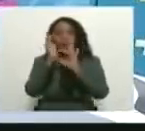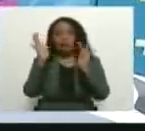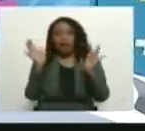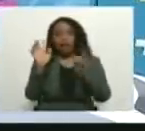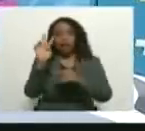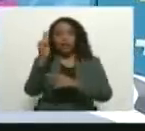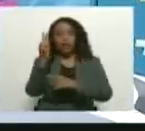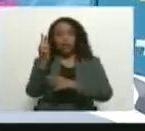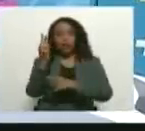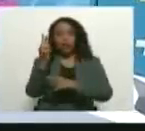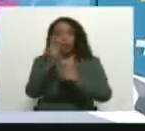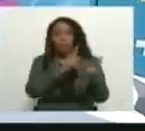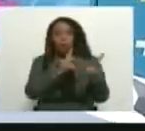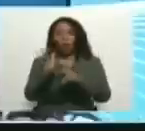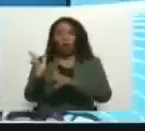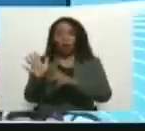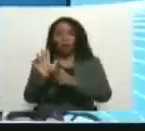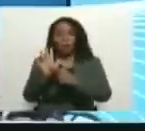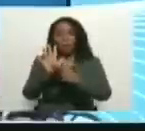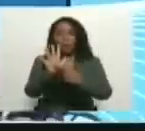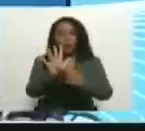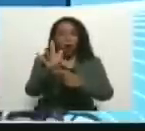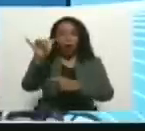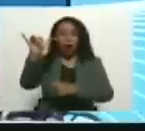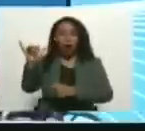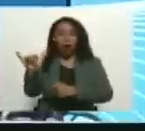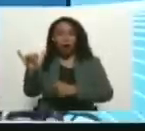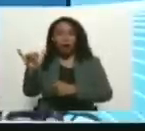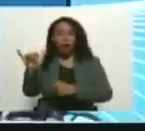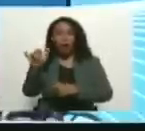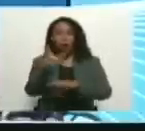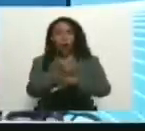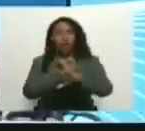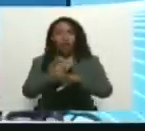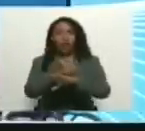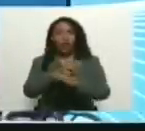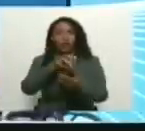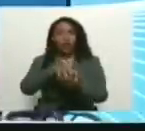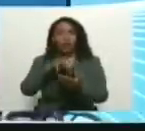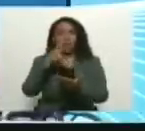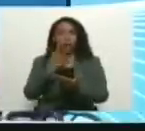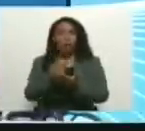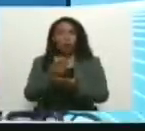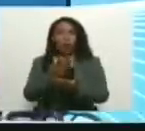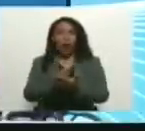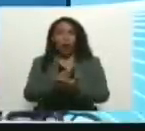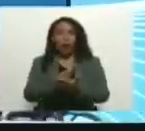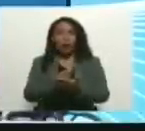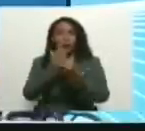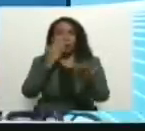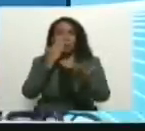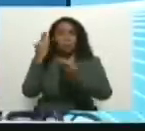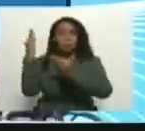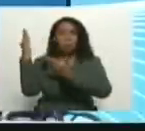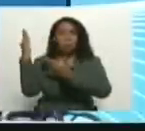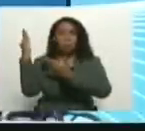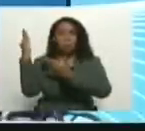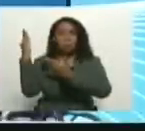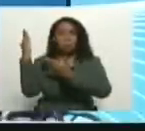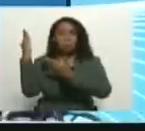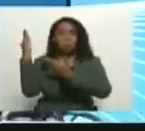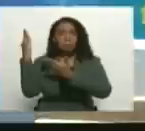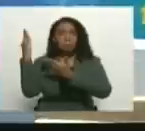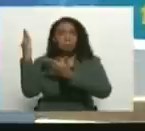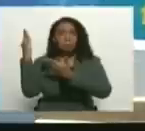segunda emisión. En el lugar además se encuentra el gobernador de la entidad, la denunciante e integrantes de la comunidad. Nos vamos al lugar, presidente.